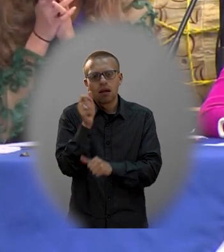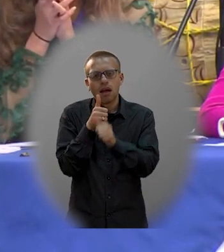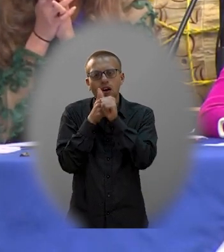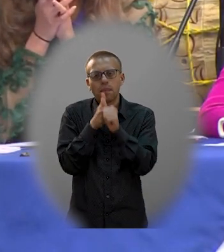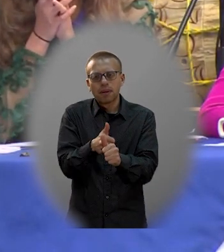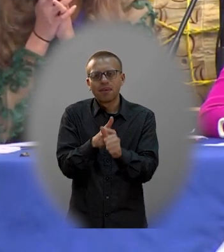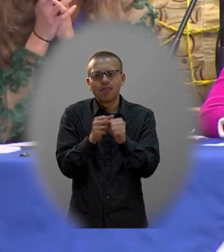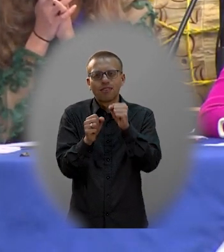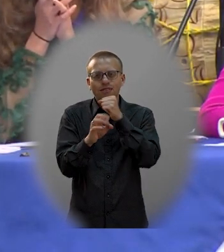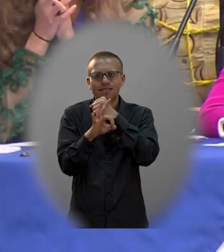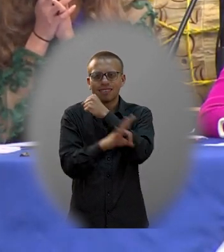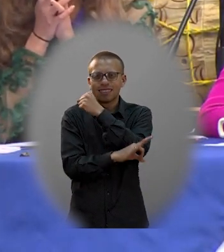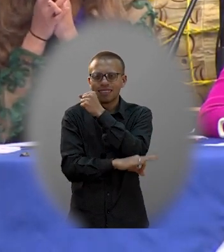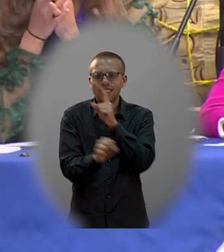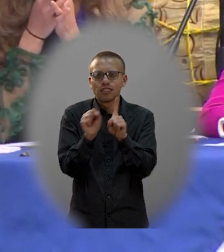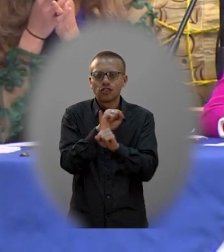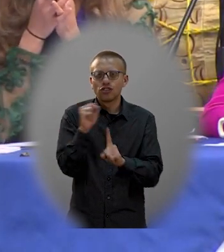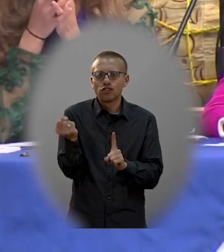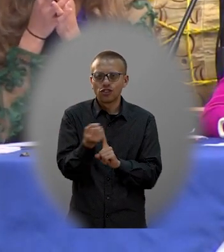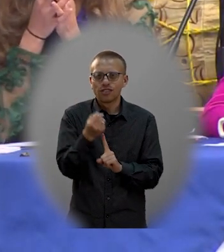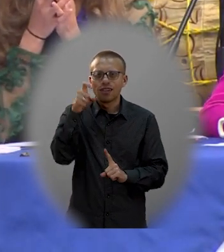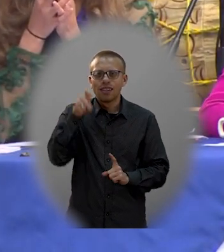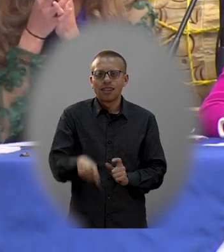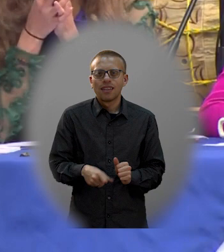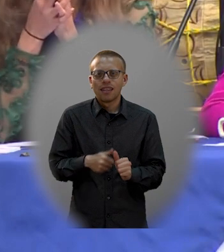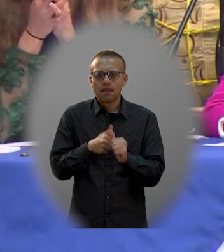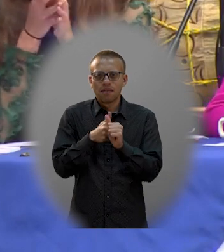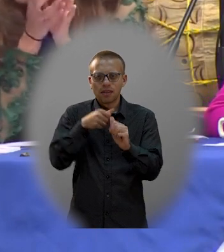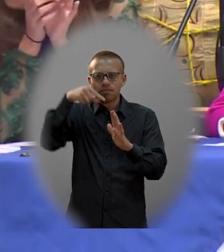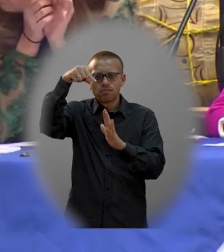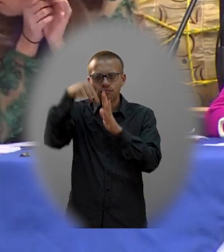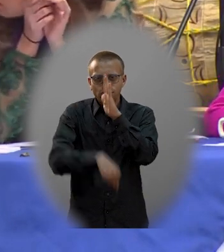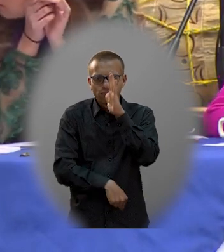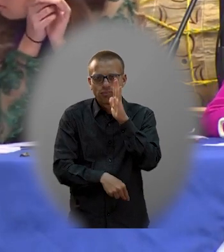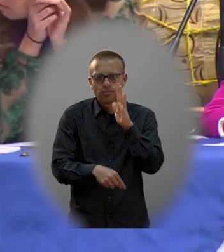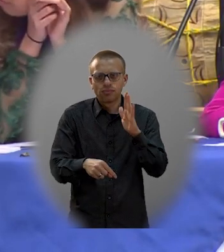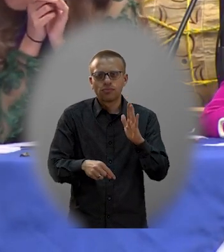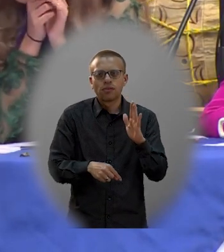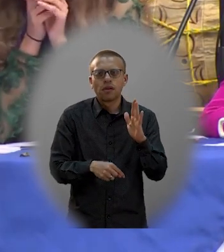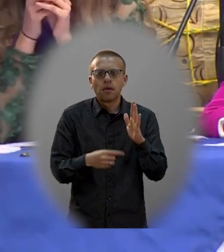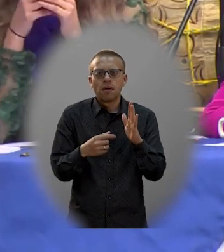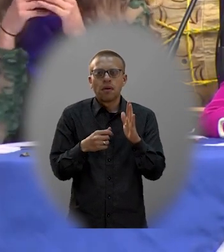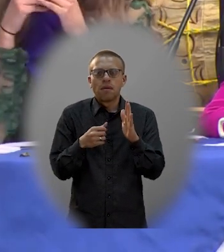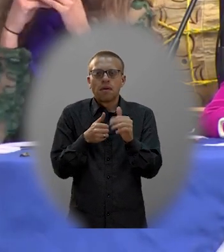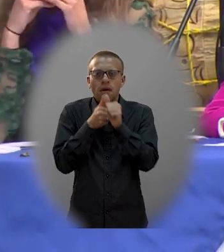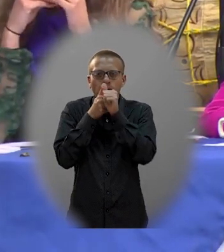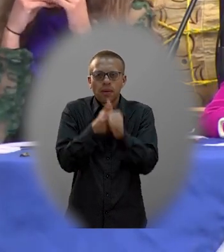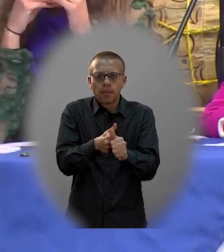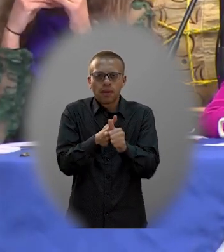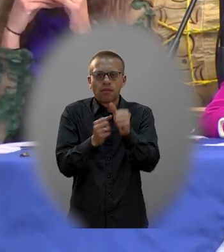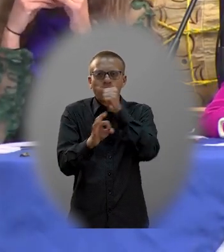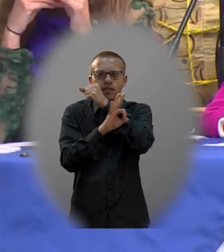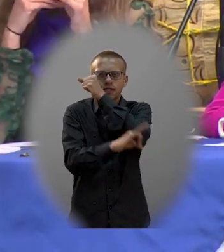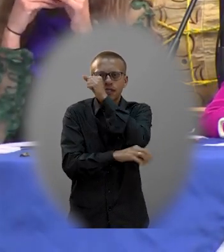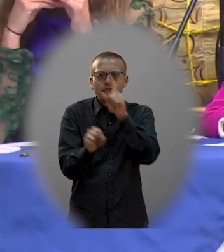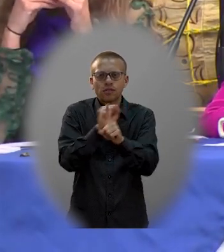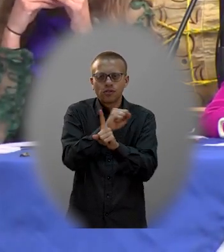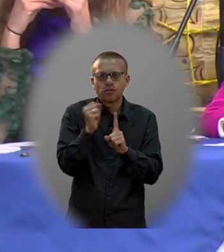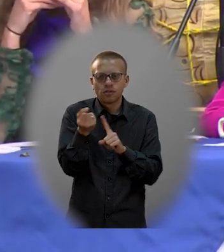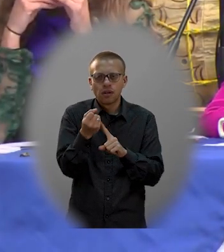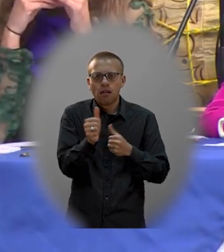psicosocial, hay que hacerlo un poco más, más profundizado, ¿sí? Es un acompañamiento psicosocial que no solamente sea una